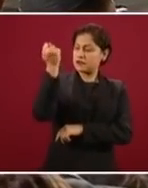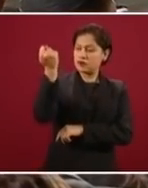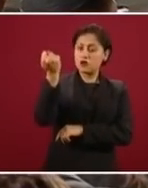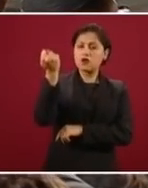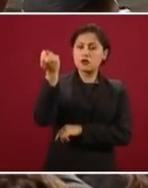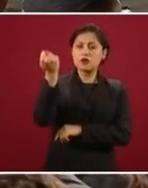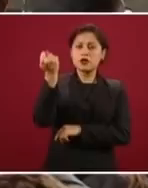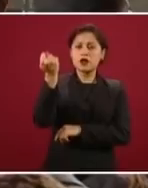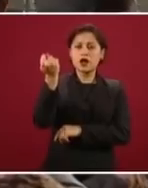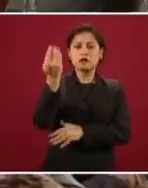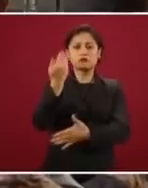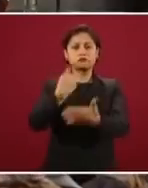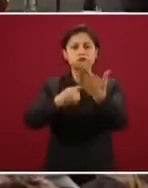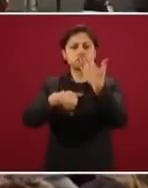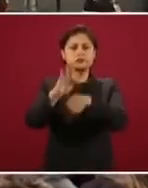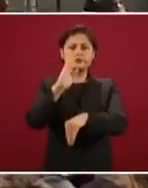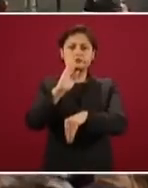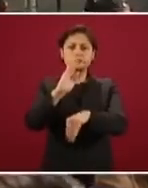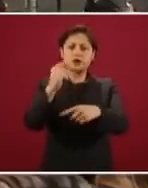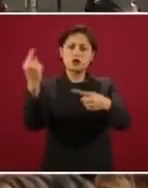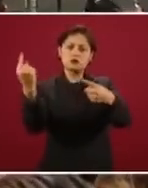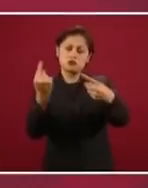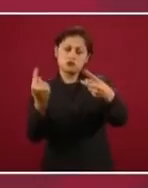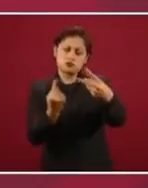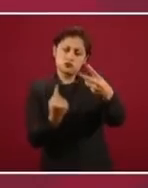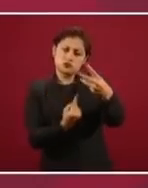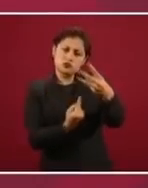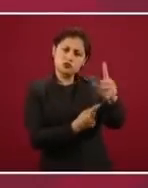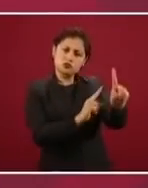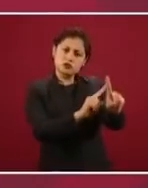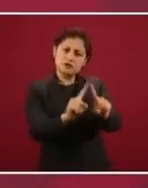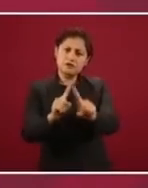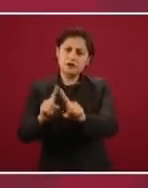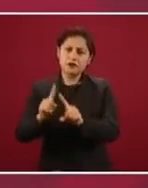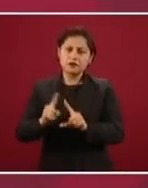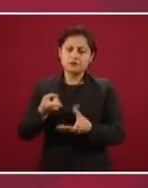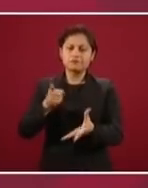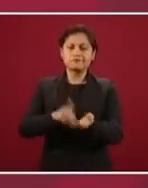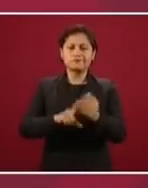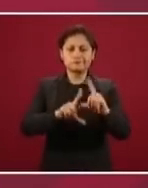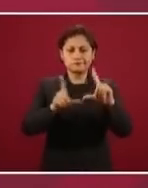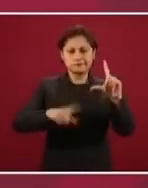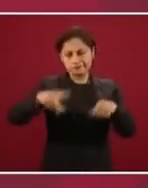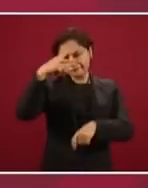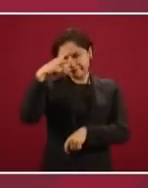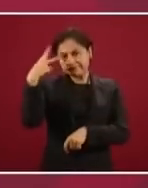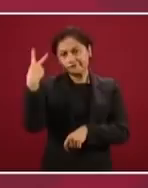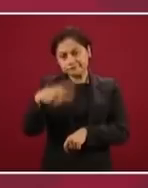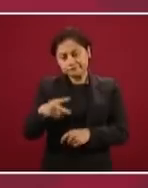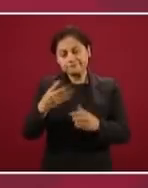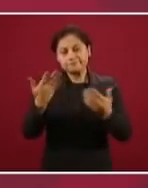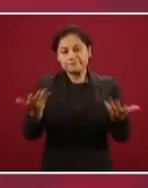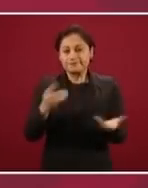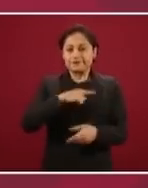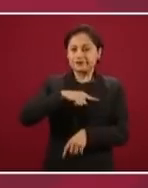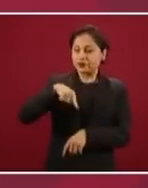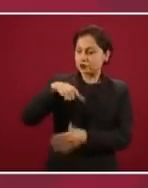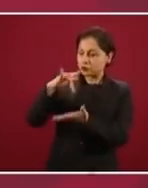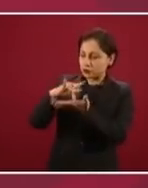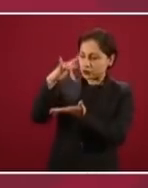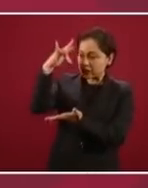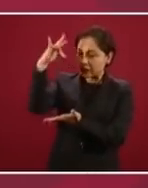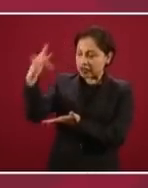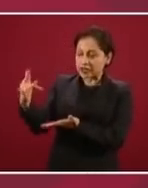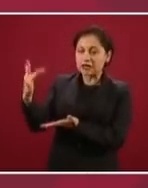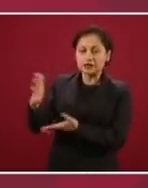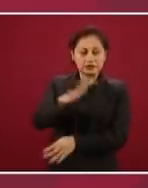distintos campos y les agradecemos mucho en nombre del